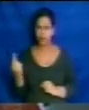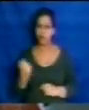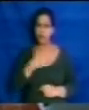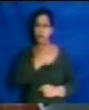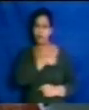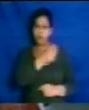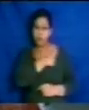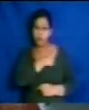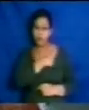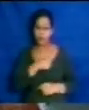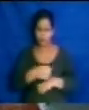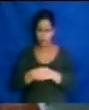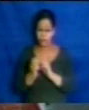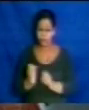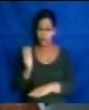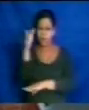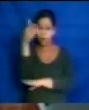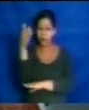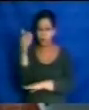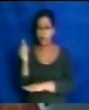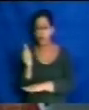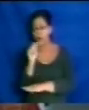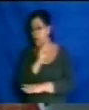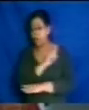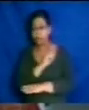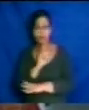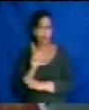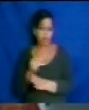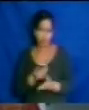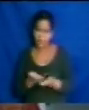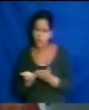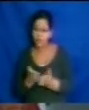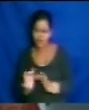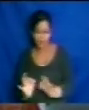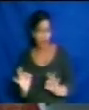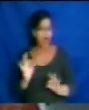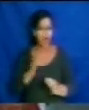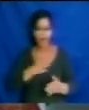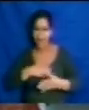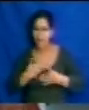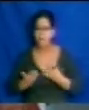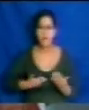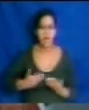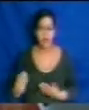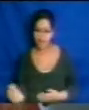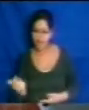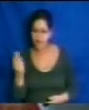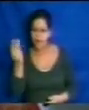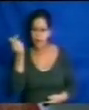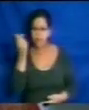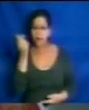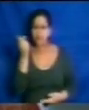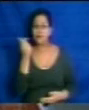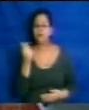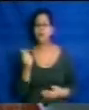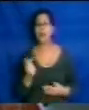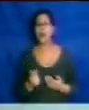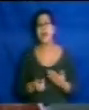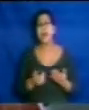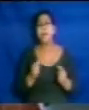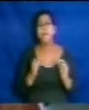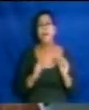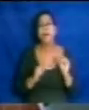sedes consulares, lejos de brindar un servicio eficiente y un servicio eficaz, convierten hasta el más